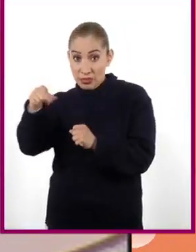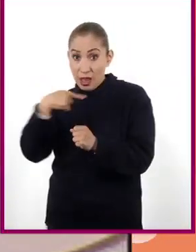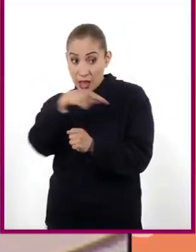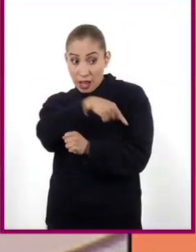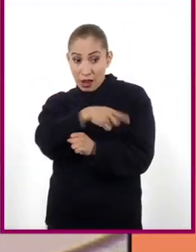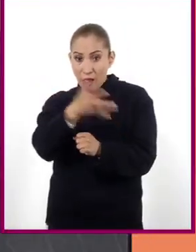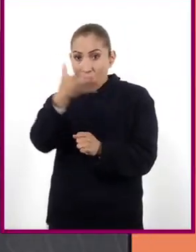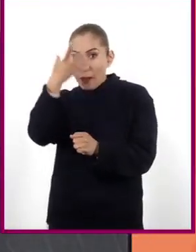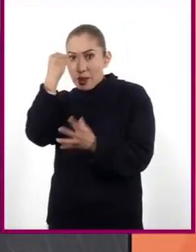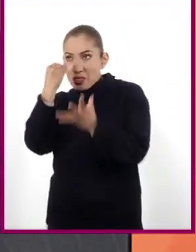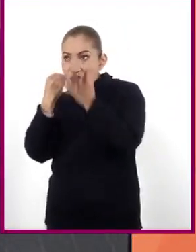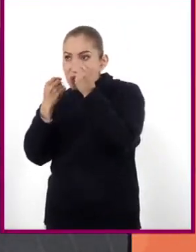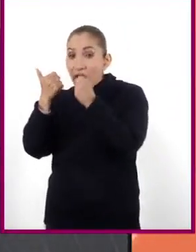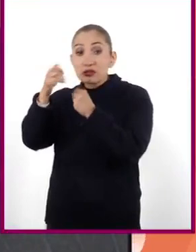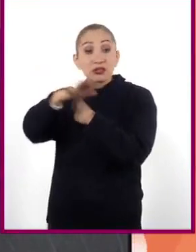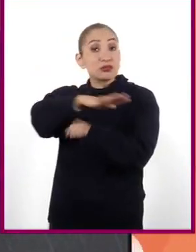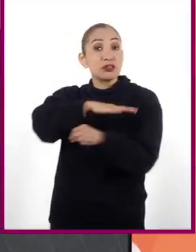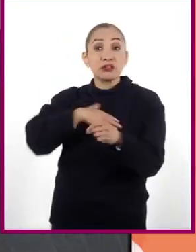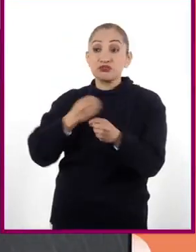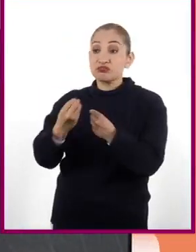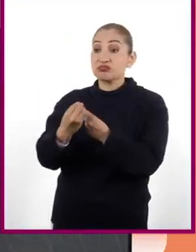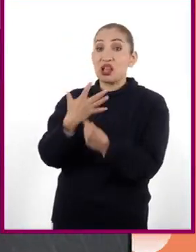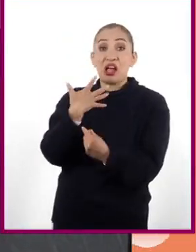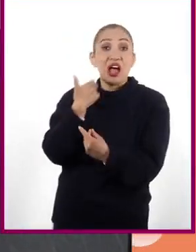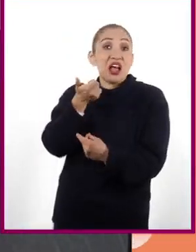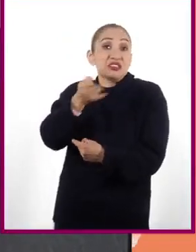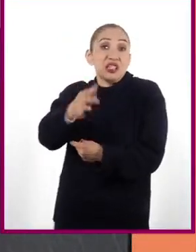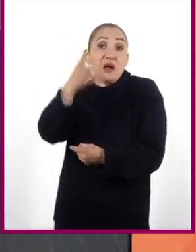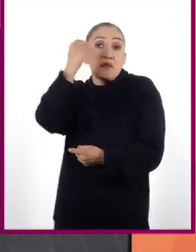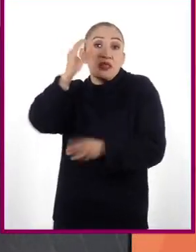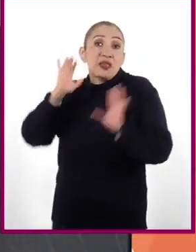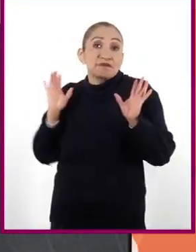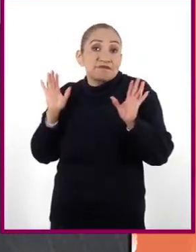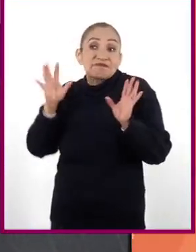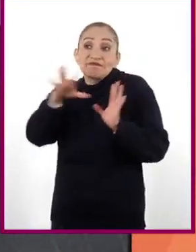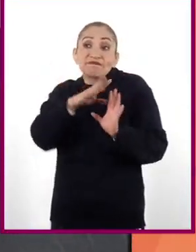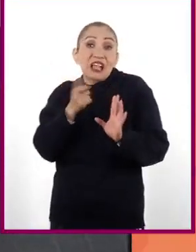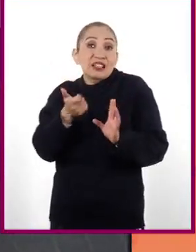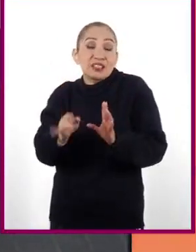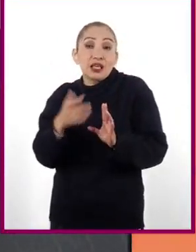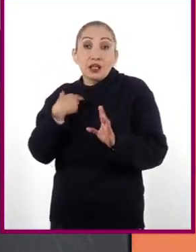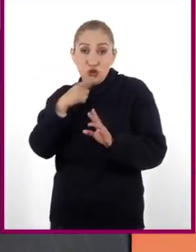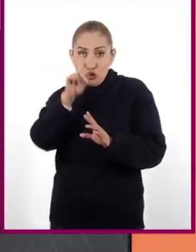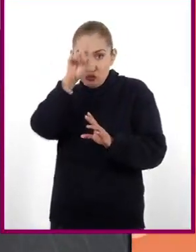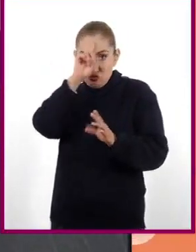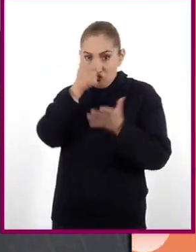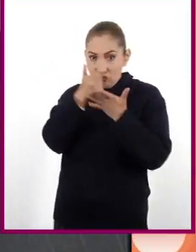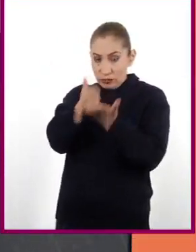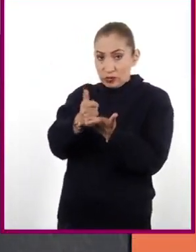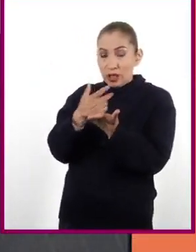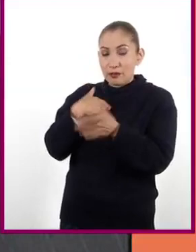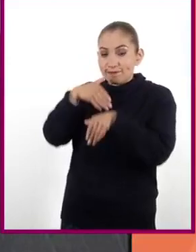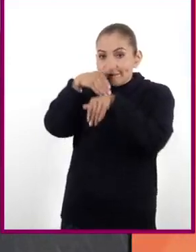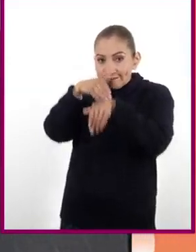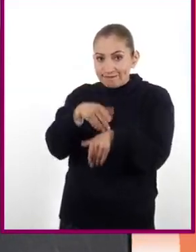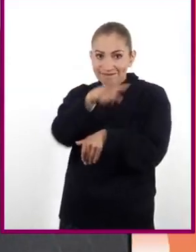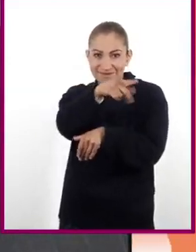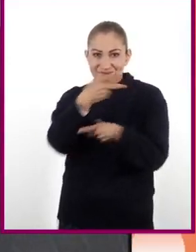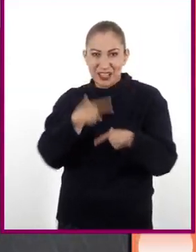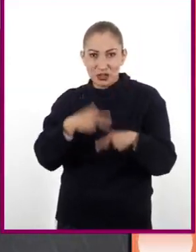que él aprendió y es lo que la sociedad le da a que aprenda, ¿no? Sus tutores, que son los amos a quienes sirve, cada